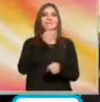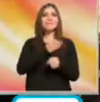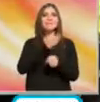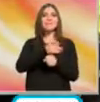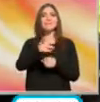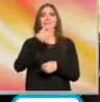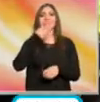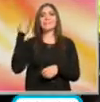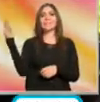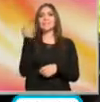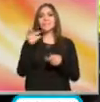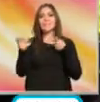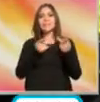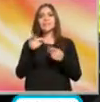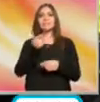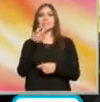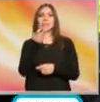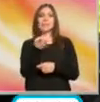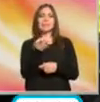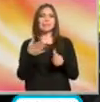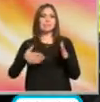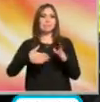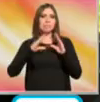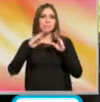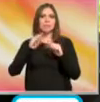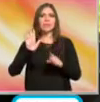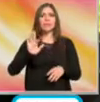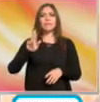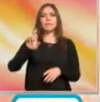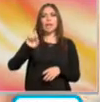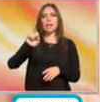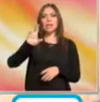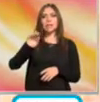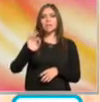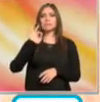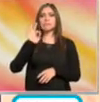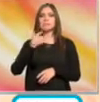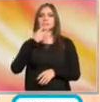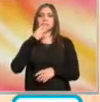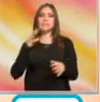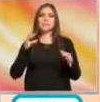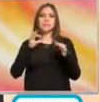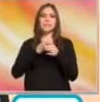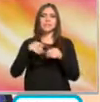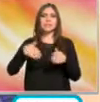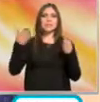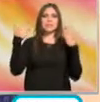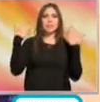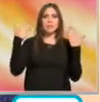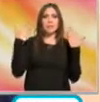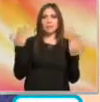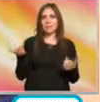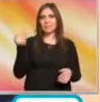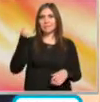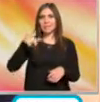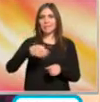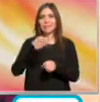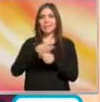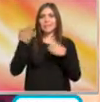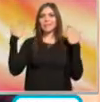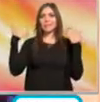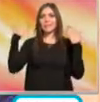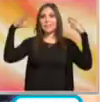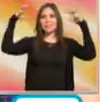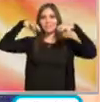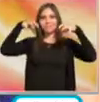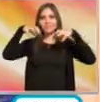este platillo hoy, ¿no? Está como muy fresco, ¿no? Sí, muy fresco, digo, ad hoc para primavera lluviosa, ¿verdad? Para esta primavera. Y